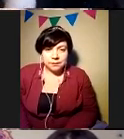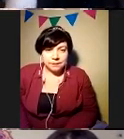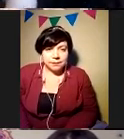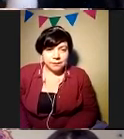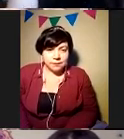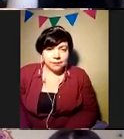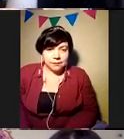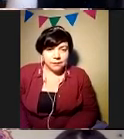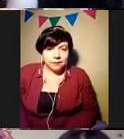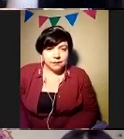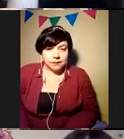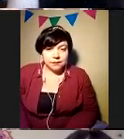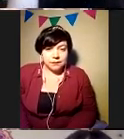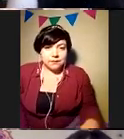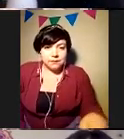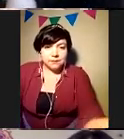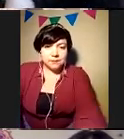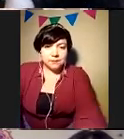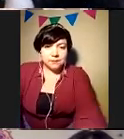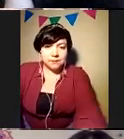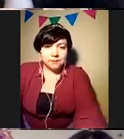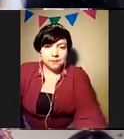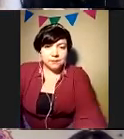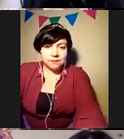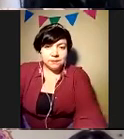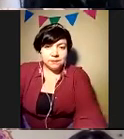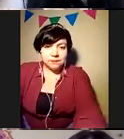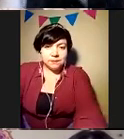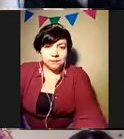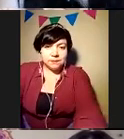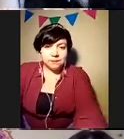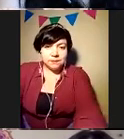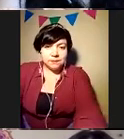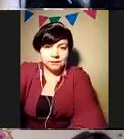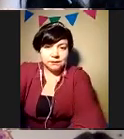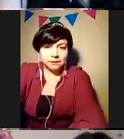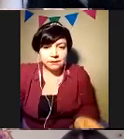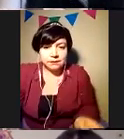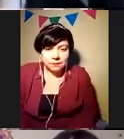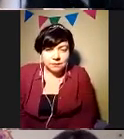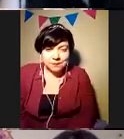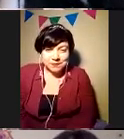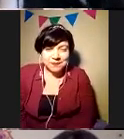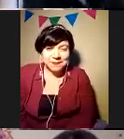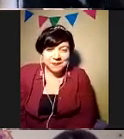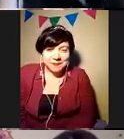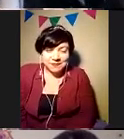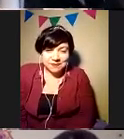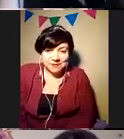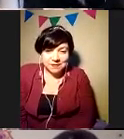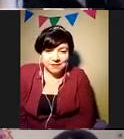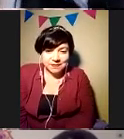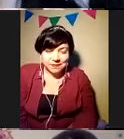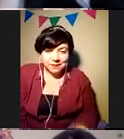de Biblioteca Viva y estoy nuevamente con la mediadora de lectura y licenciada en